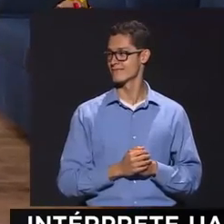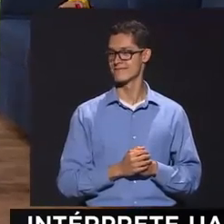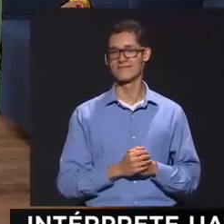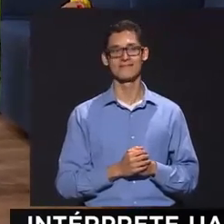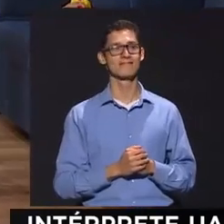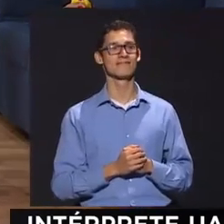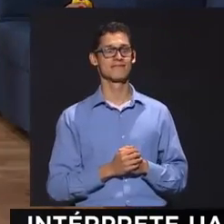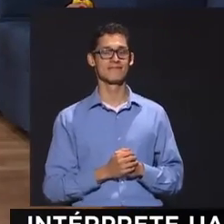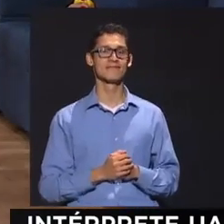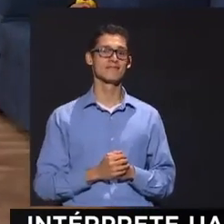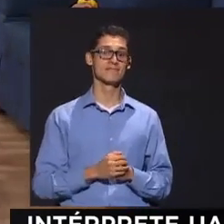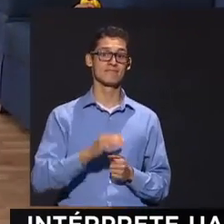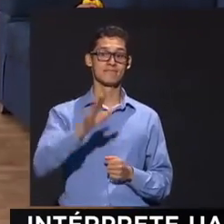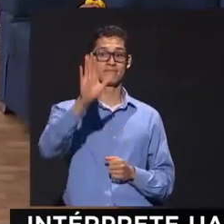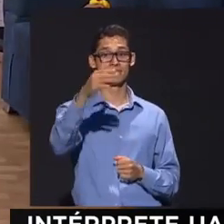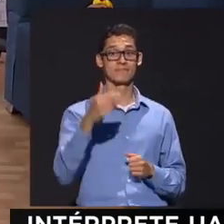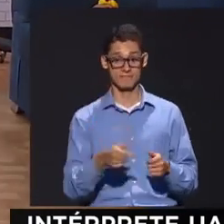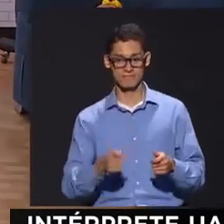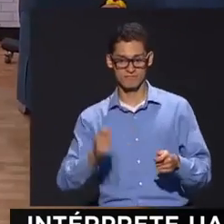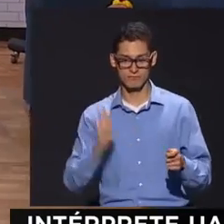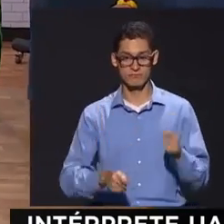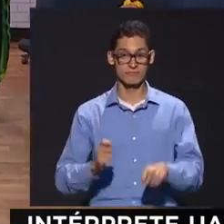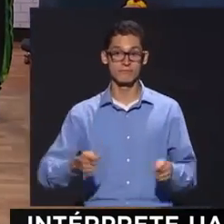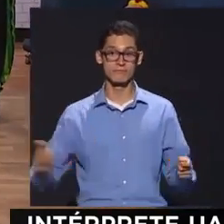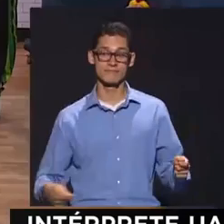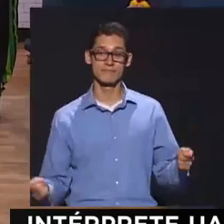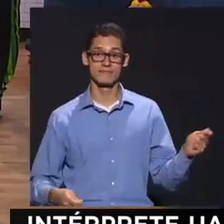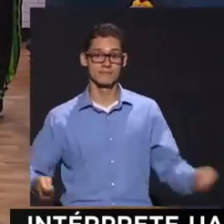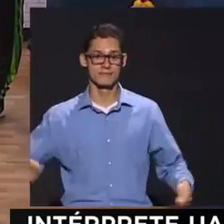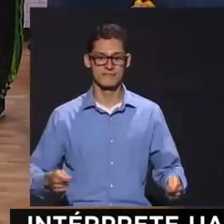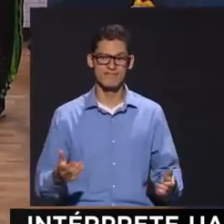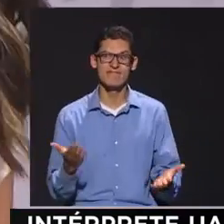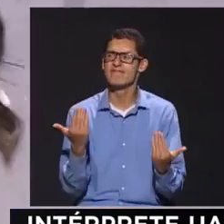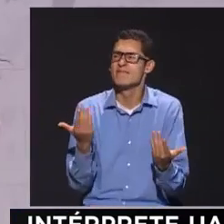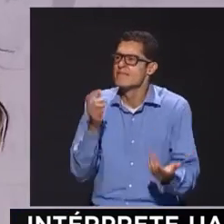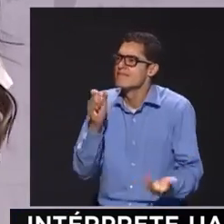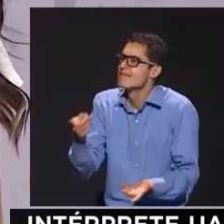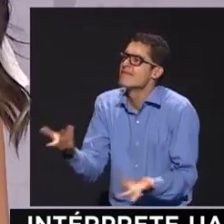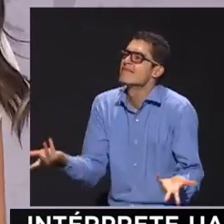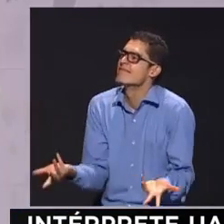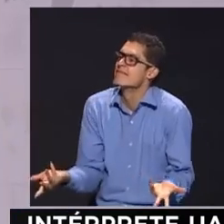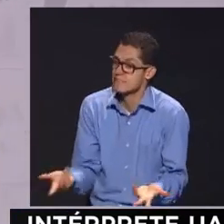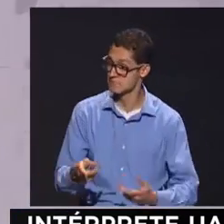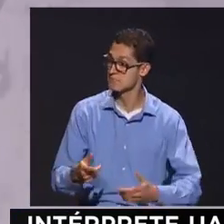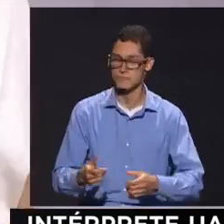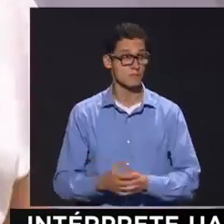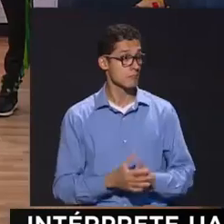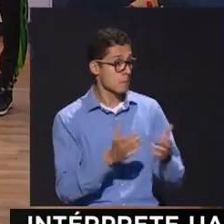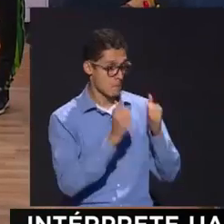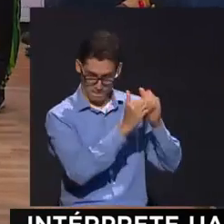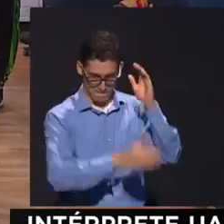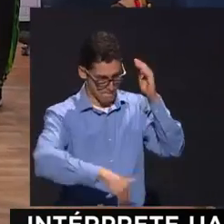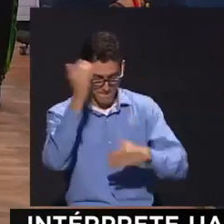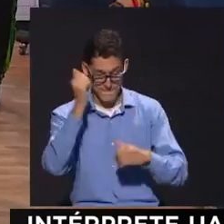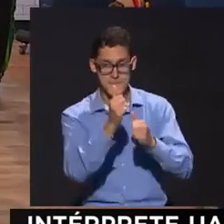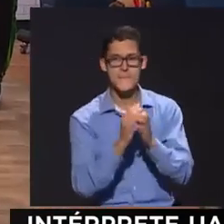no quedaríamos con la tambora y hablaron con todo el ritmo con todo el sabor así es como vamos vamos a